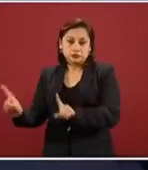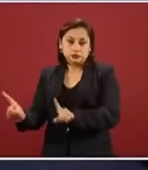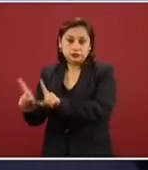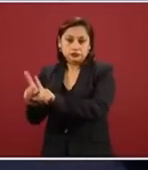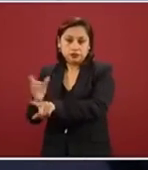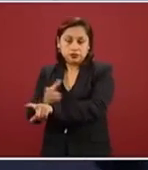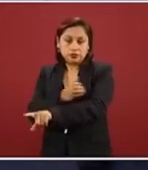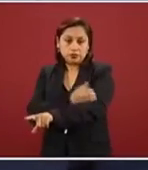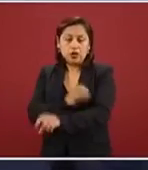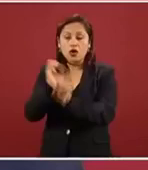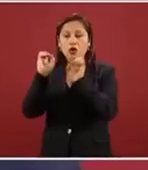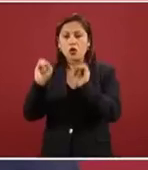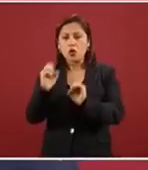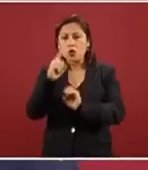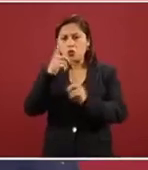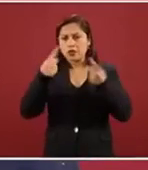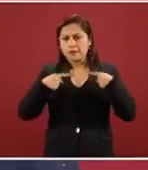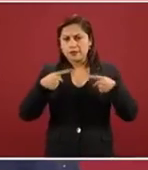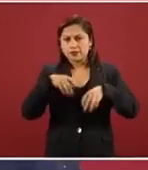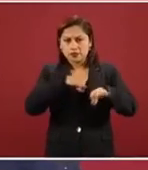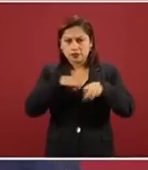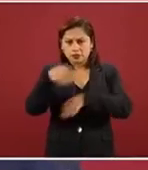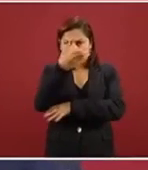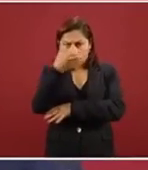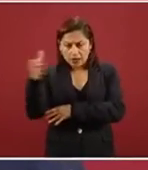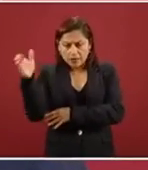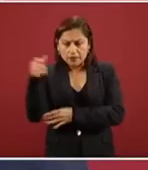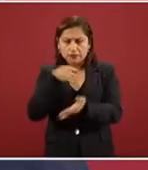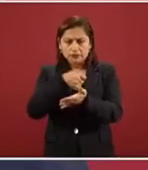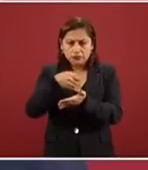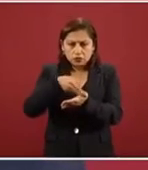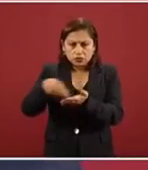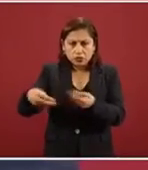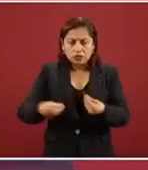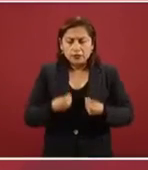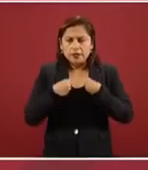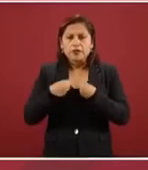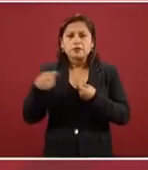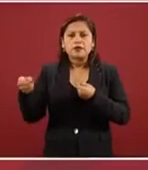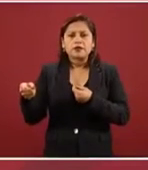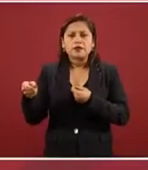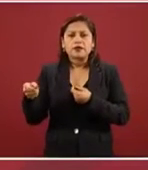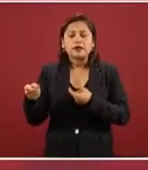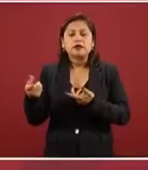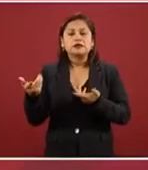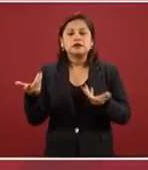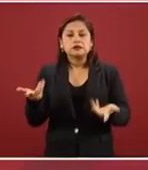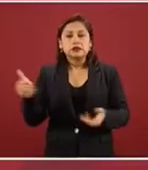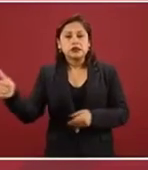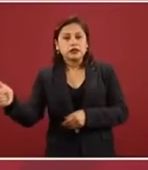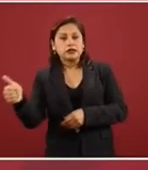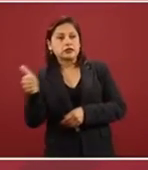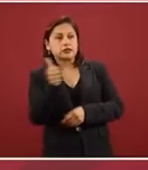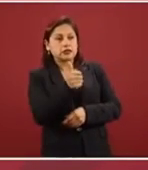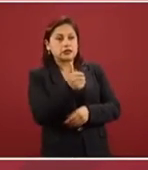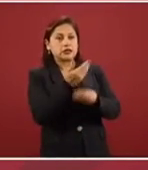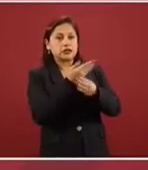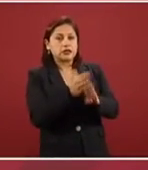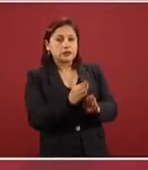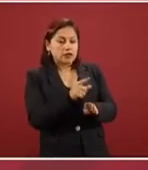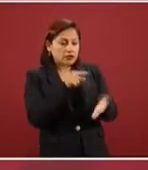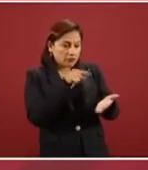un campesino de Sembrando Vida. Y a veces llegan al banco y no hay